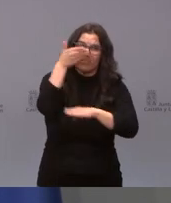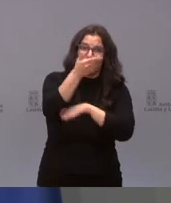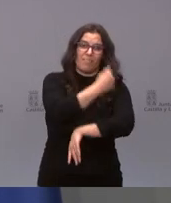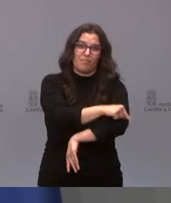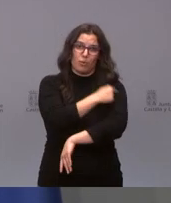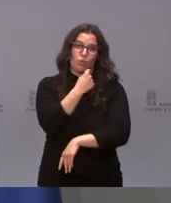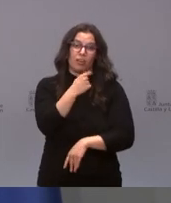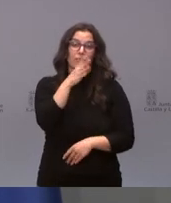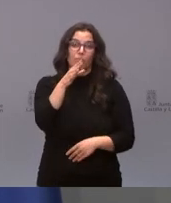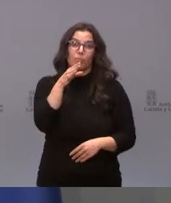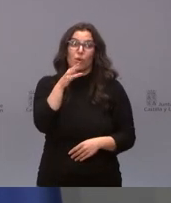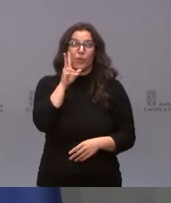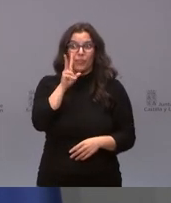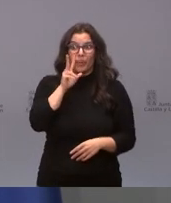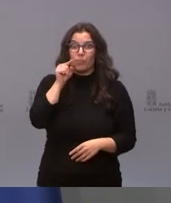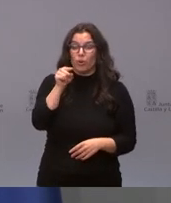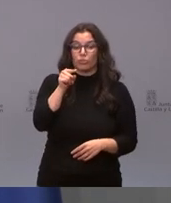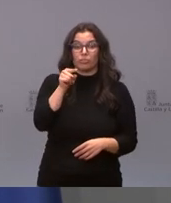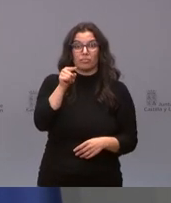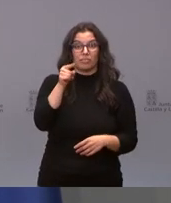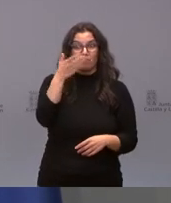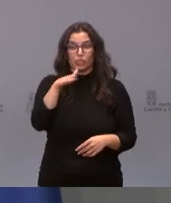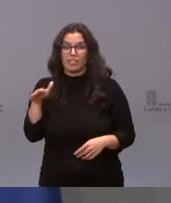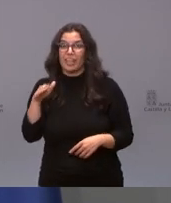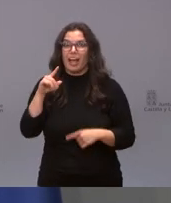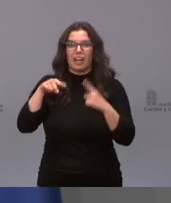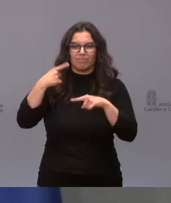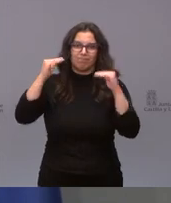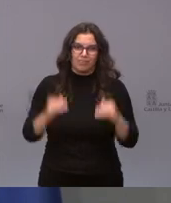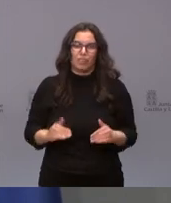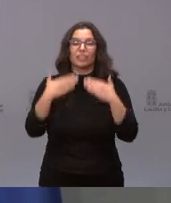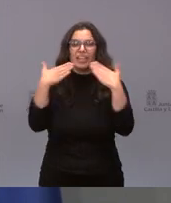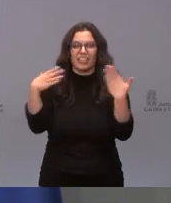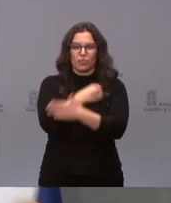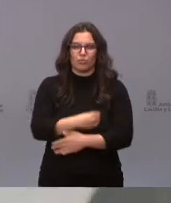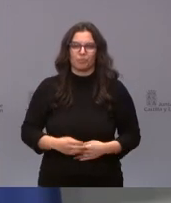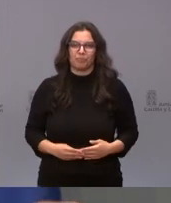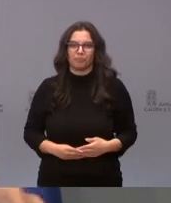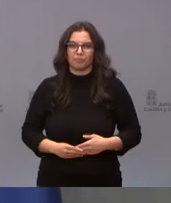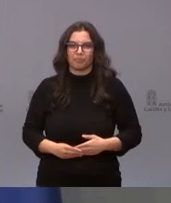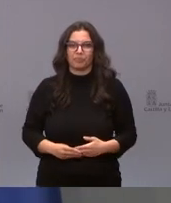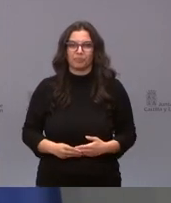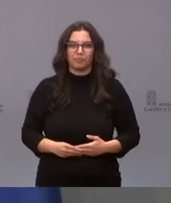porque estamos viendo que la mortalidad y la letalidad está disminuyendo gracias a todos